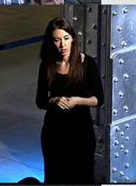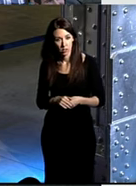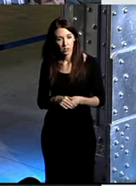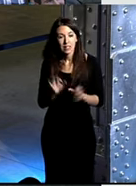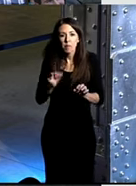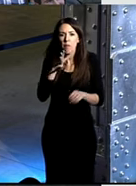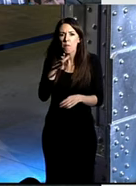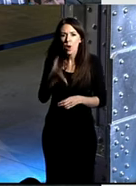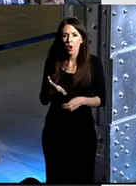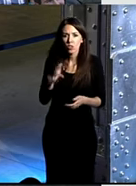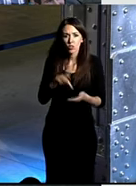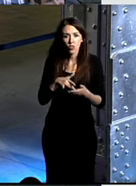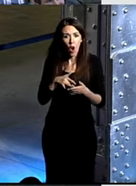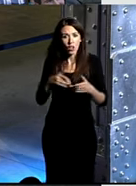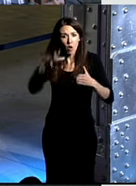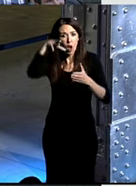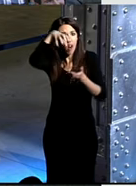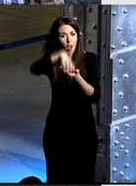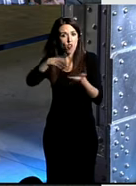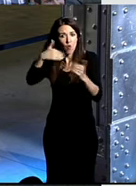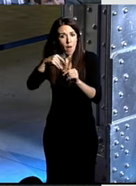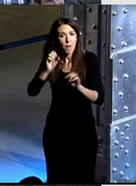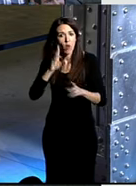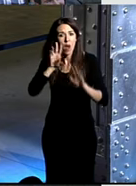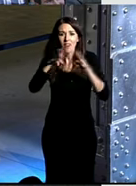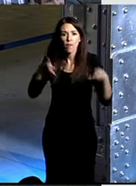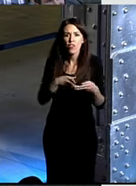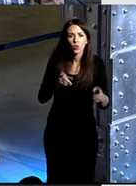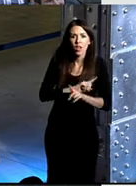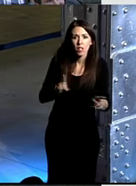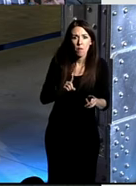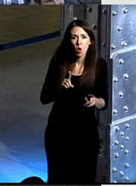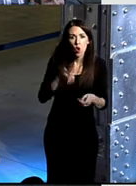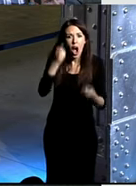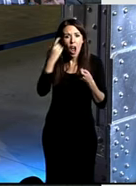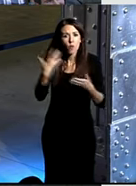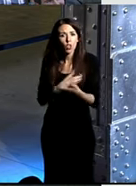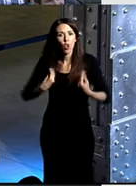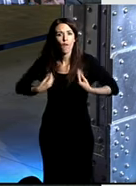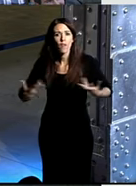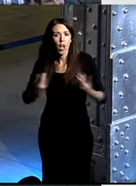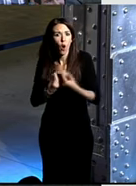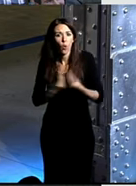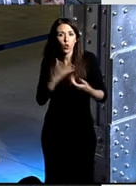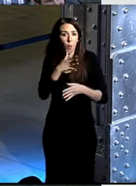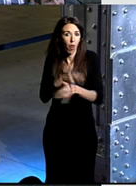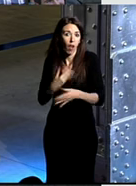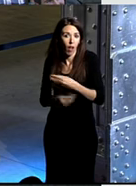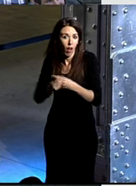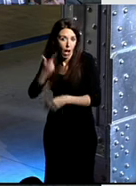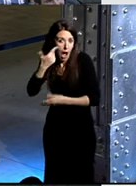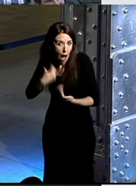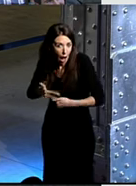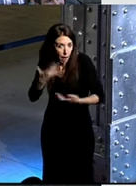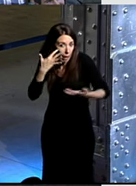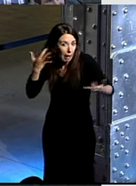Universidad Minerva? Que no tiene campus, pero tampoco es virtual. Y todos los alumnos viven juntos. Puede ser promiscuo, no sabemos. Vamos a ver qué pasa